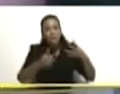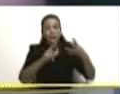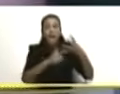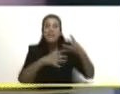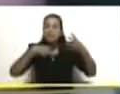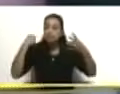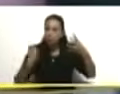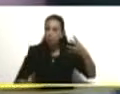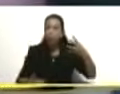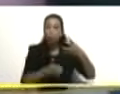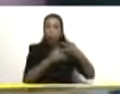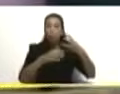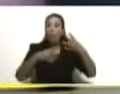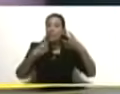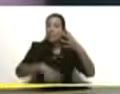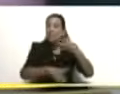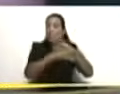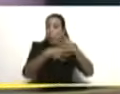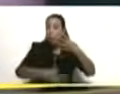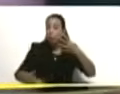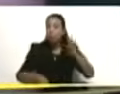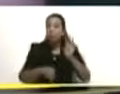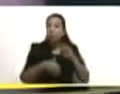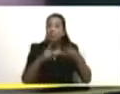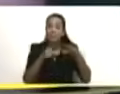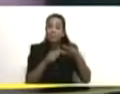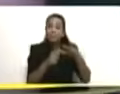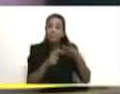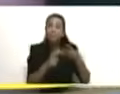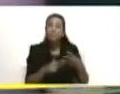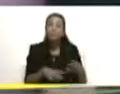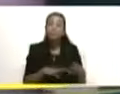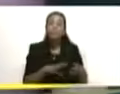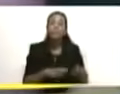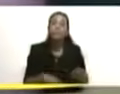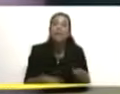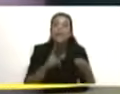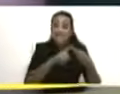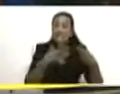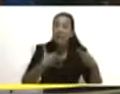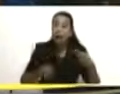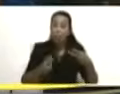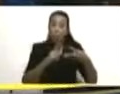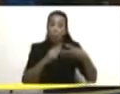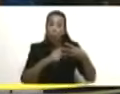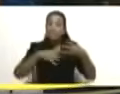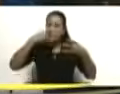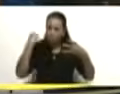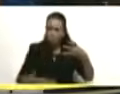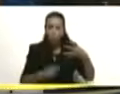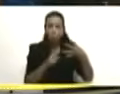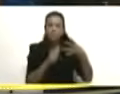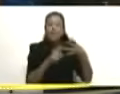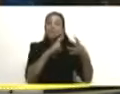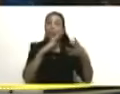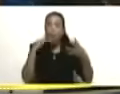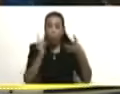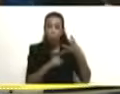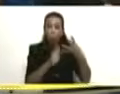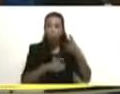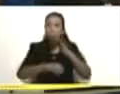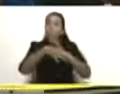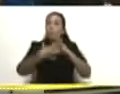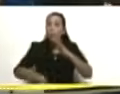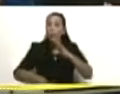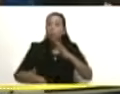seguro. Correcto. ¿O no? Soberano. Sano, seguro, saludable. No. Sano, seguro, sabroso